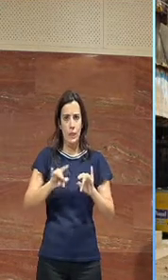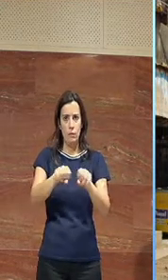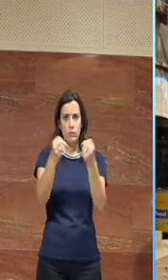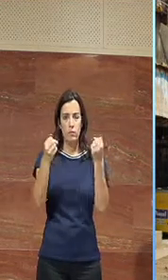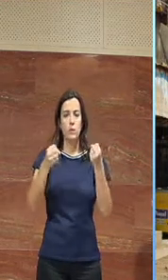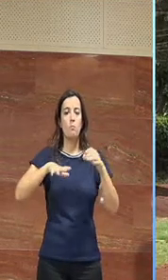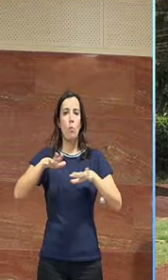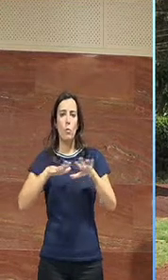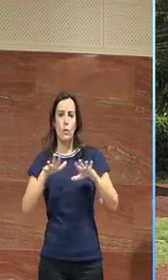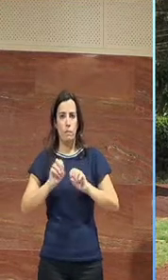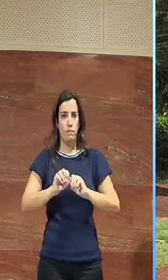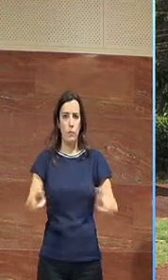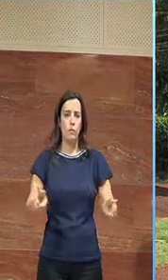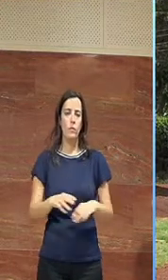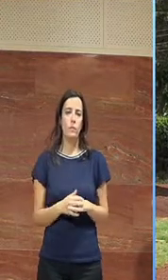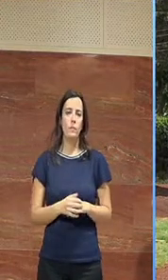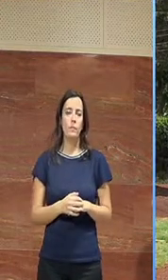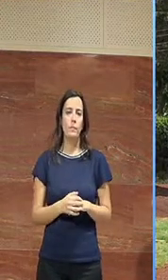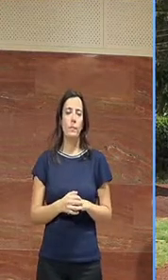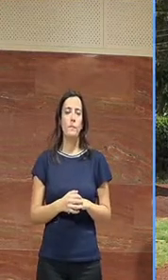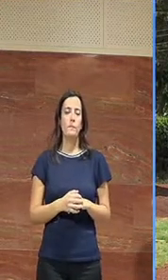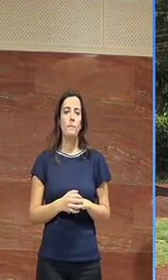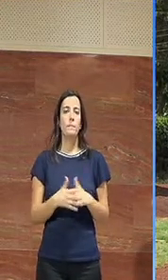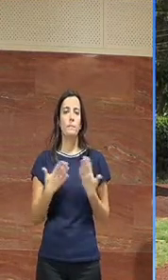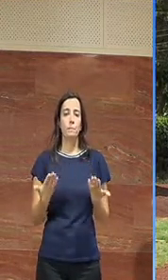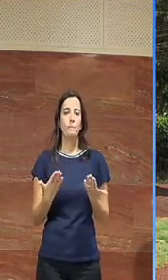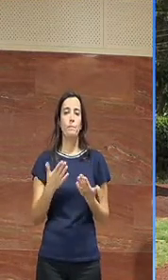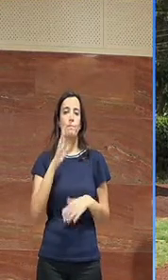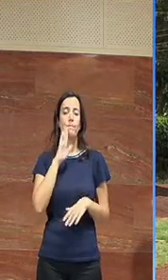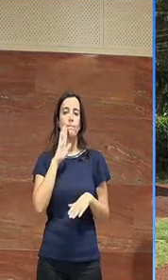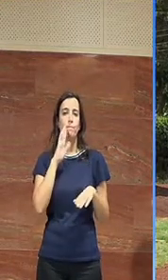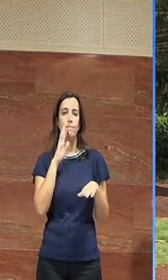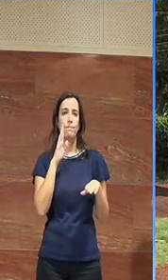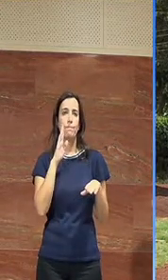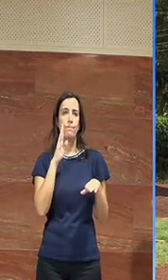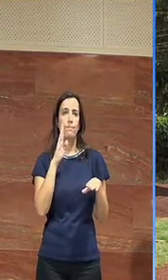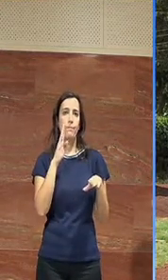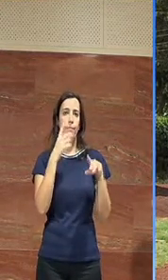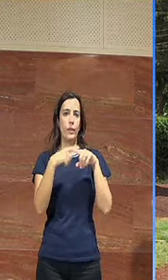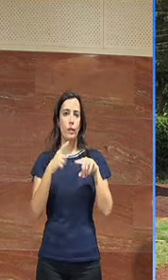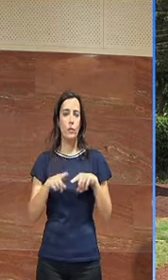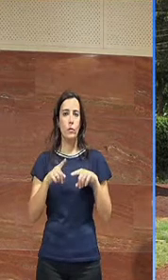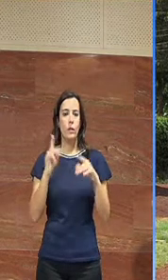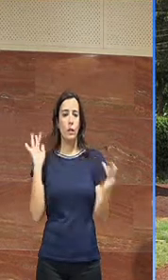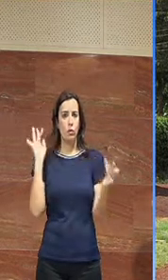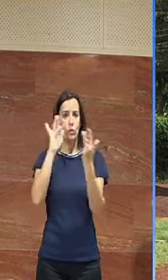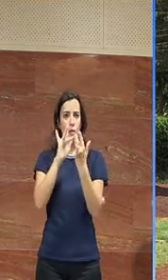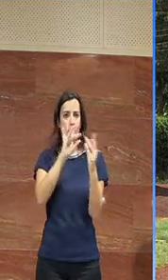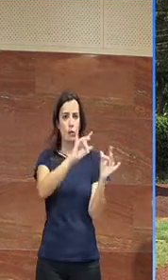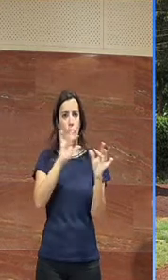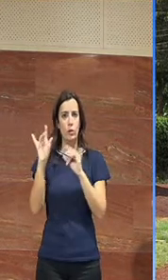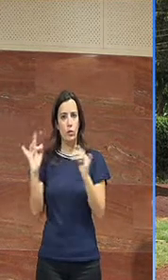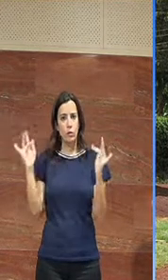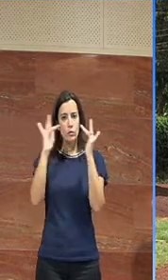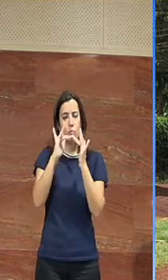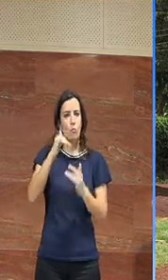la movilidad, ¿no? Todos estos elementos que interconectan territorios que son tremendamente